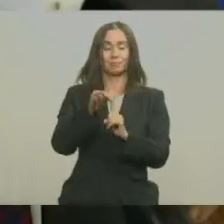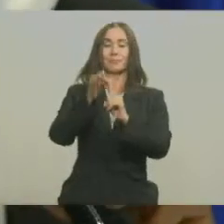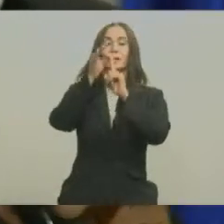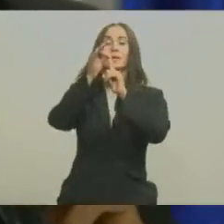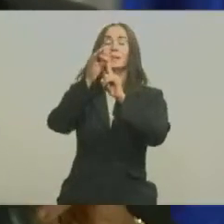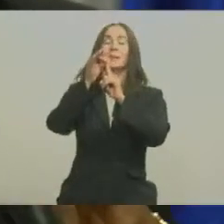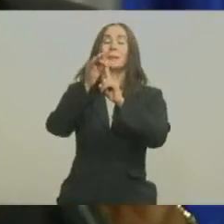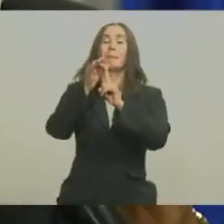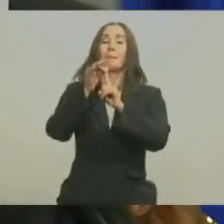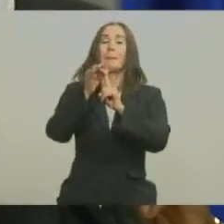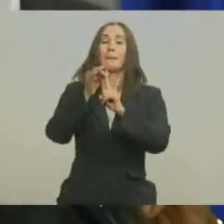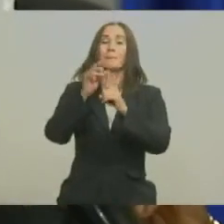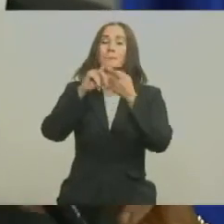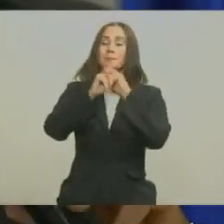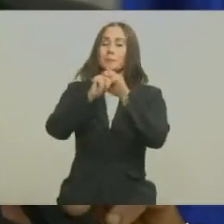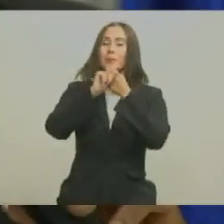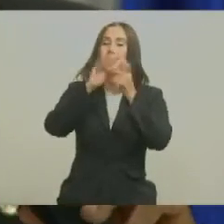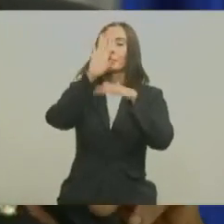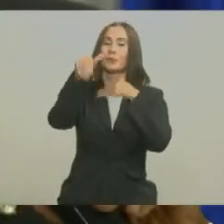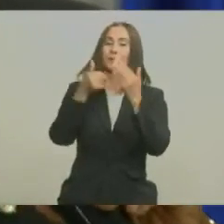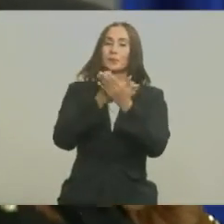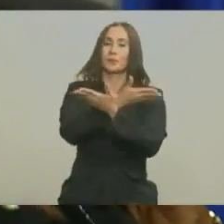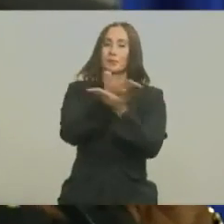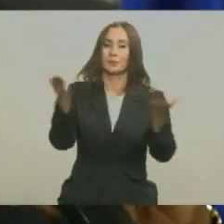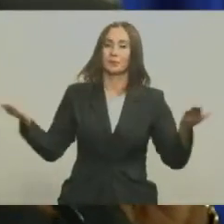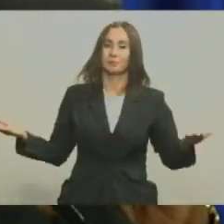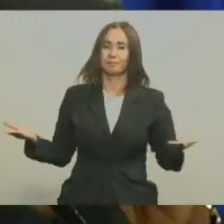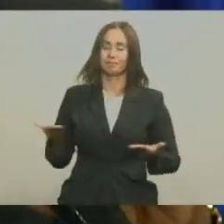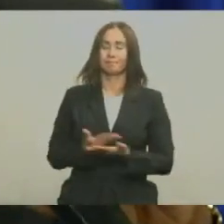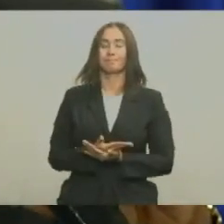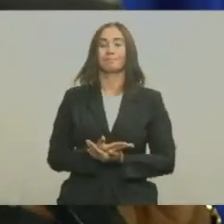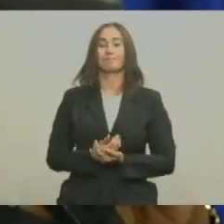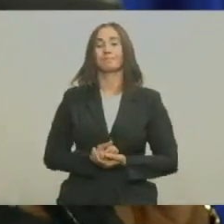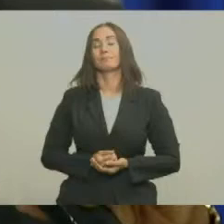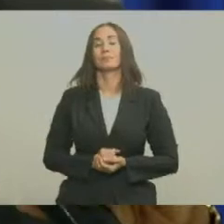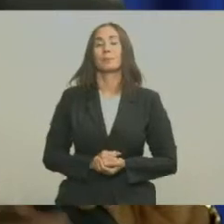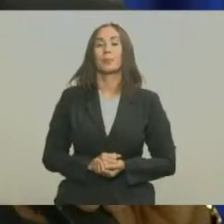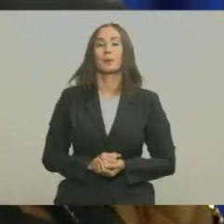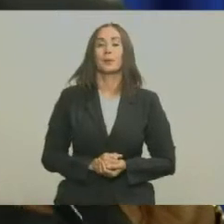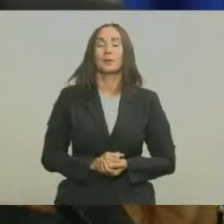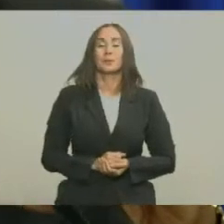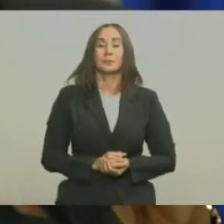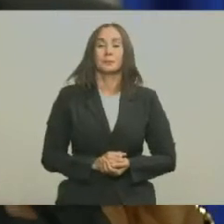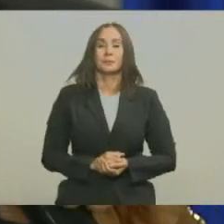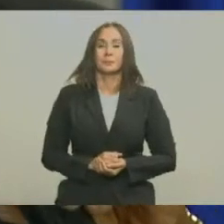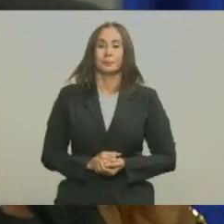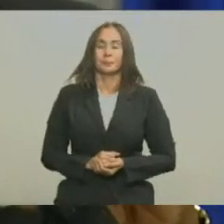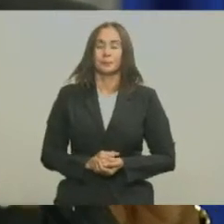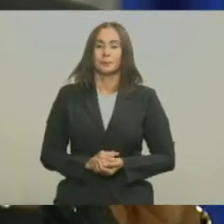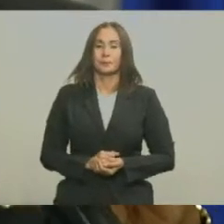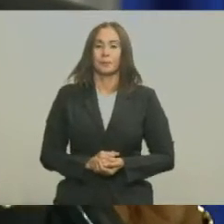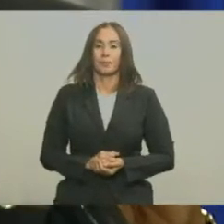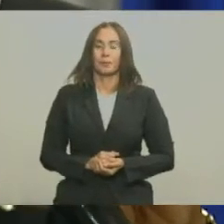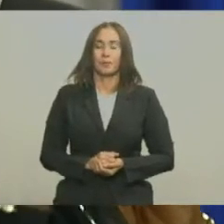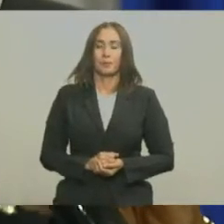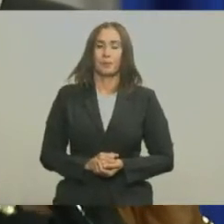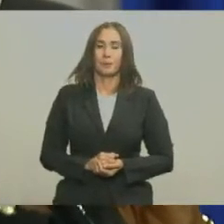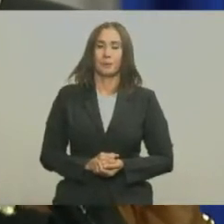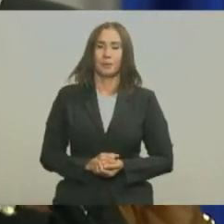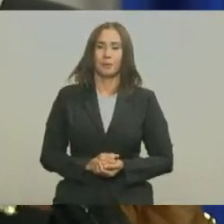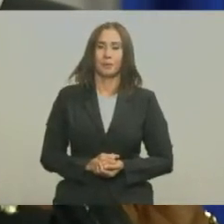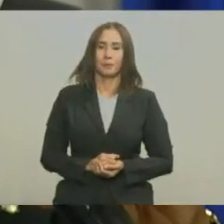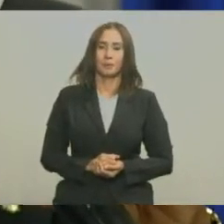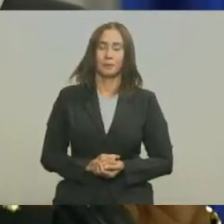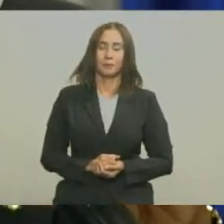distinguidos amigos todos. Primero, yo que he visto tanto presidente,